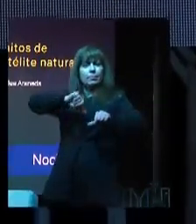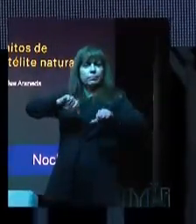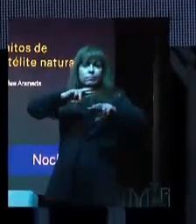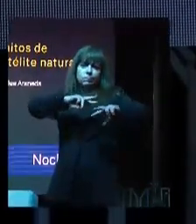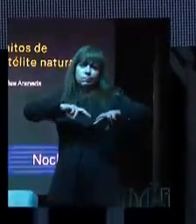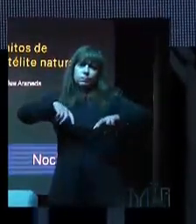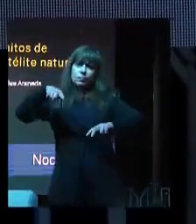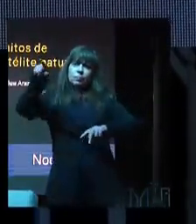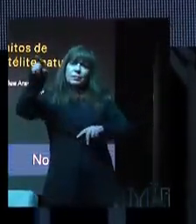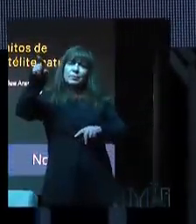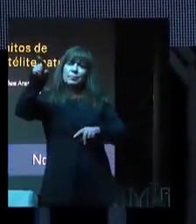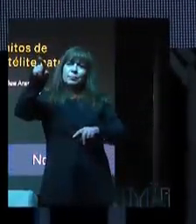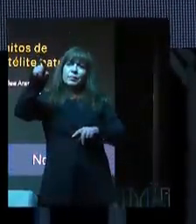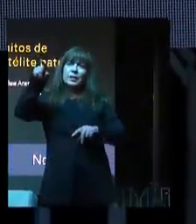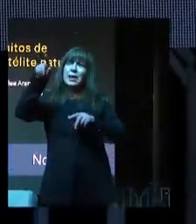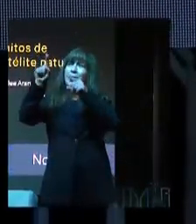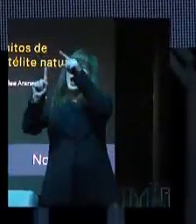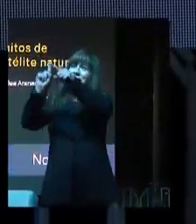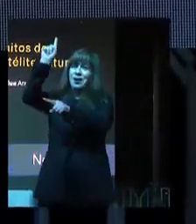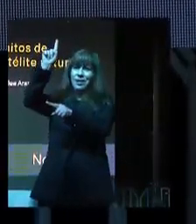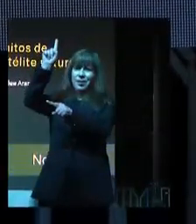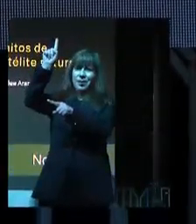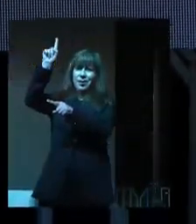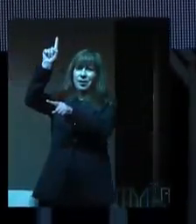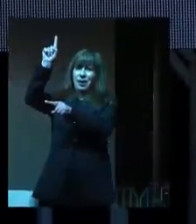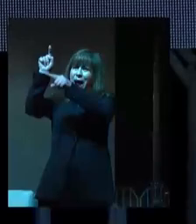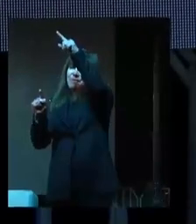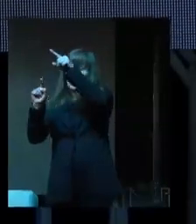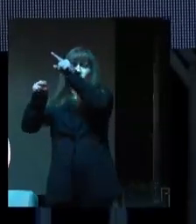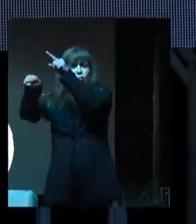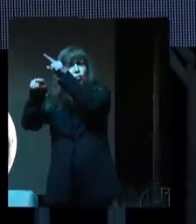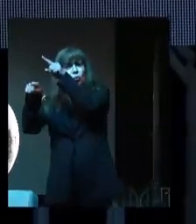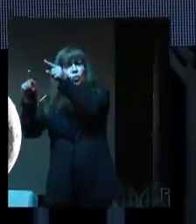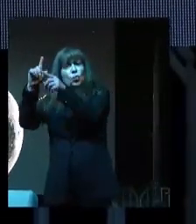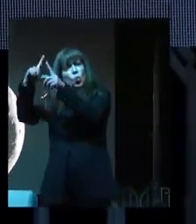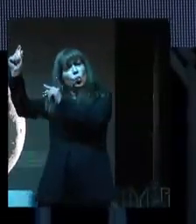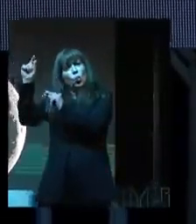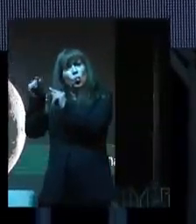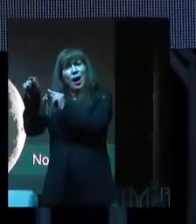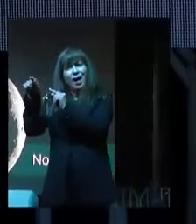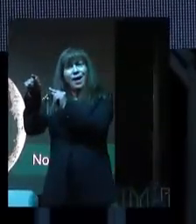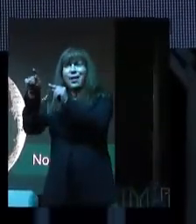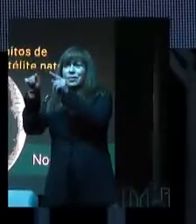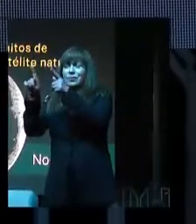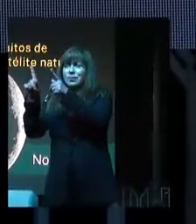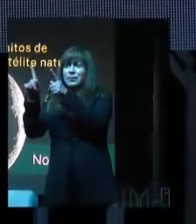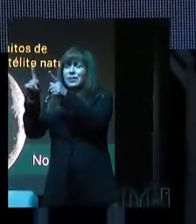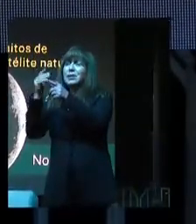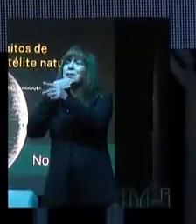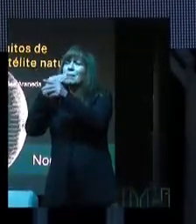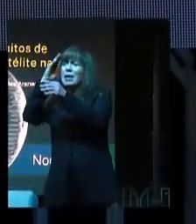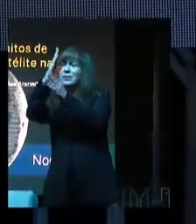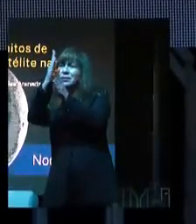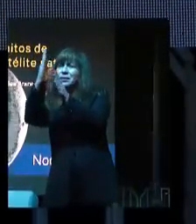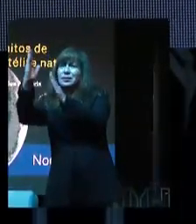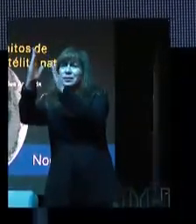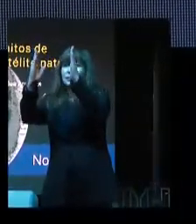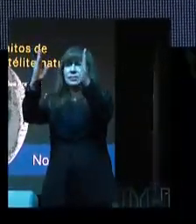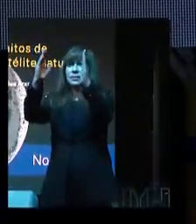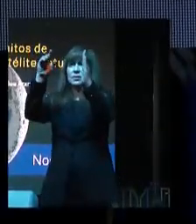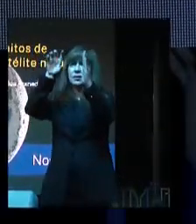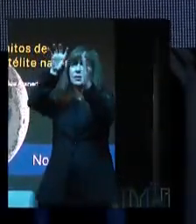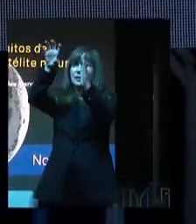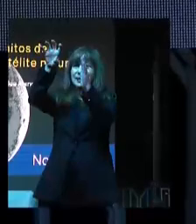sur de la Luna. Y el otro atractivo del polo sur es que hay aparentemente un glaciar enorme que tiene